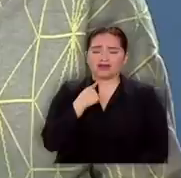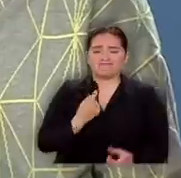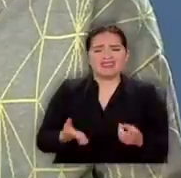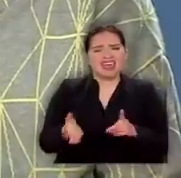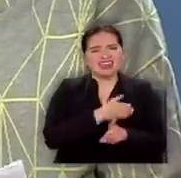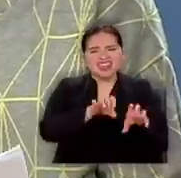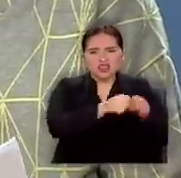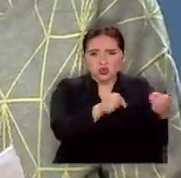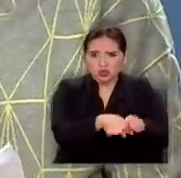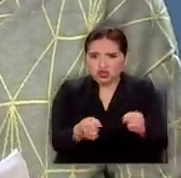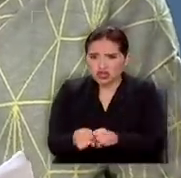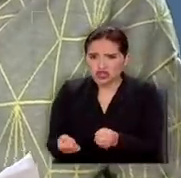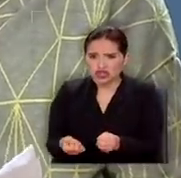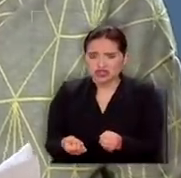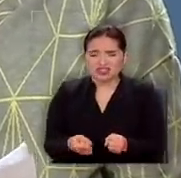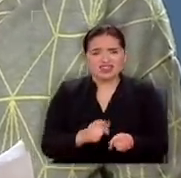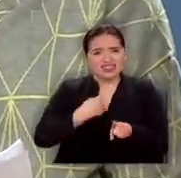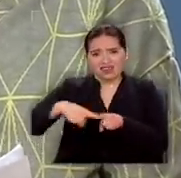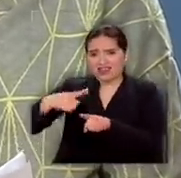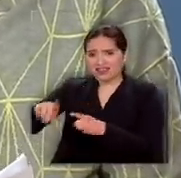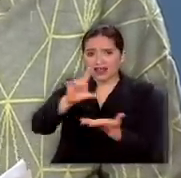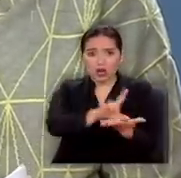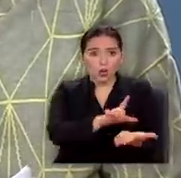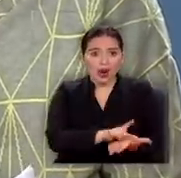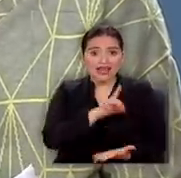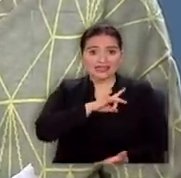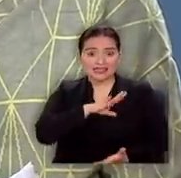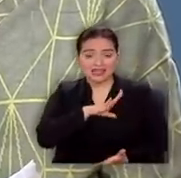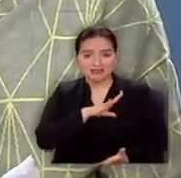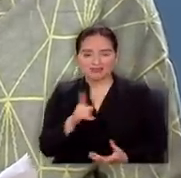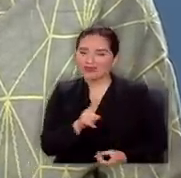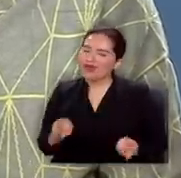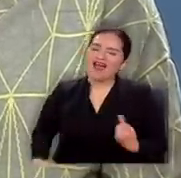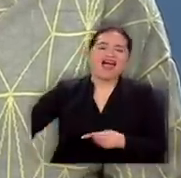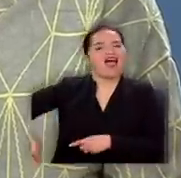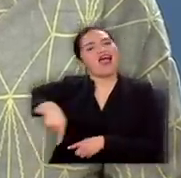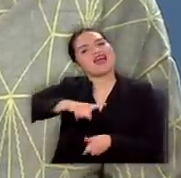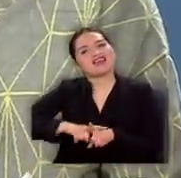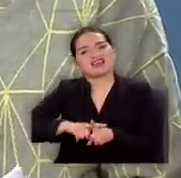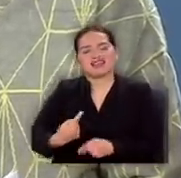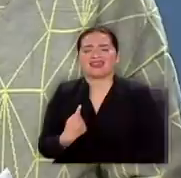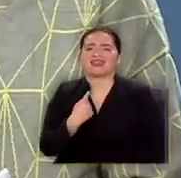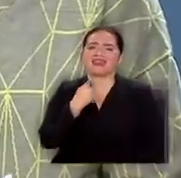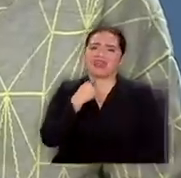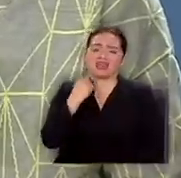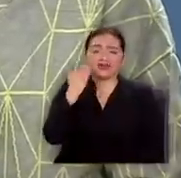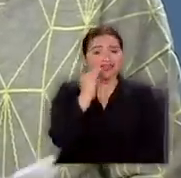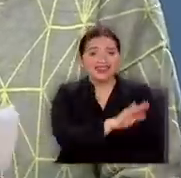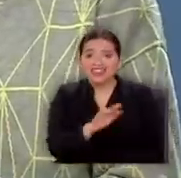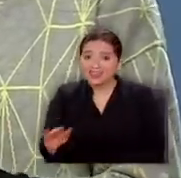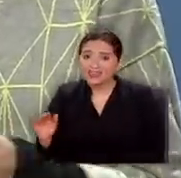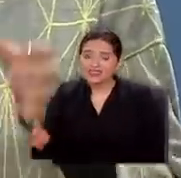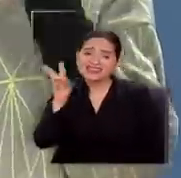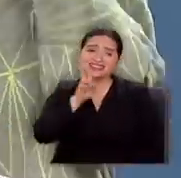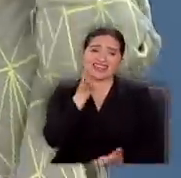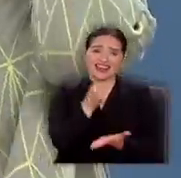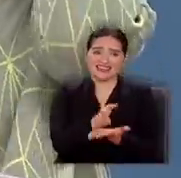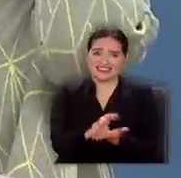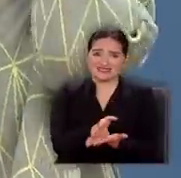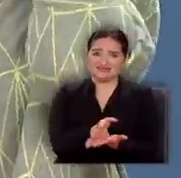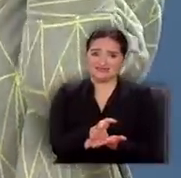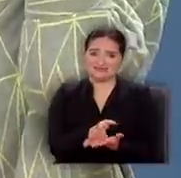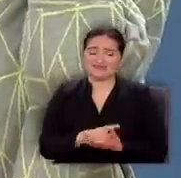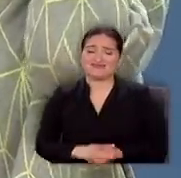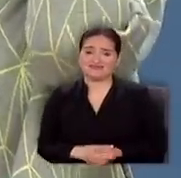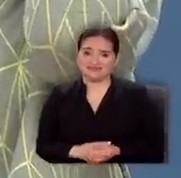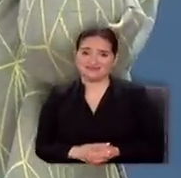destrucción que hemos visto en tantos sectores en chile no le agreguemos el daño de tener a nuestros niños sin clase